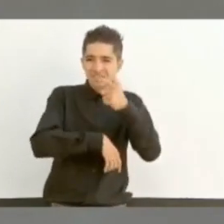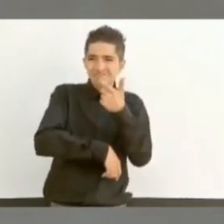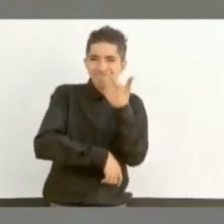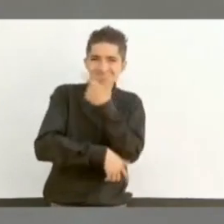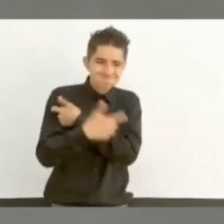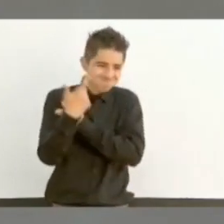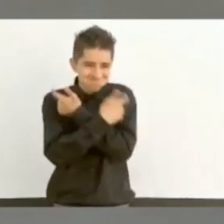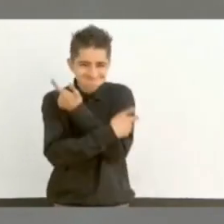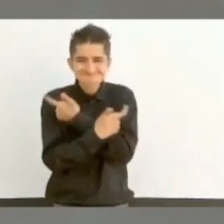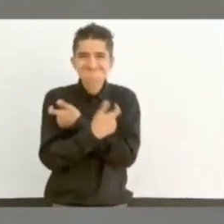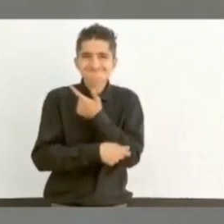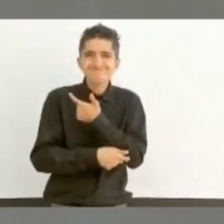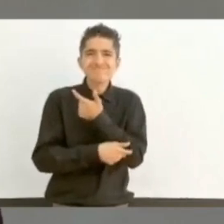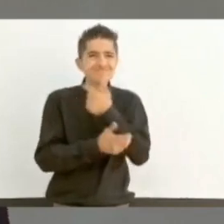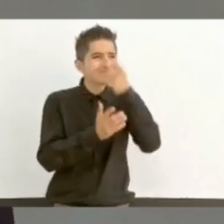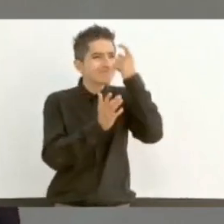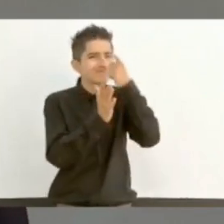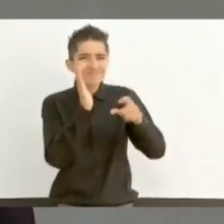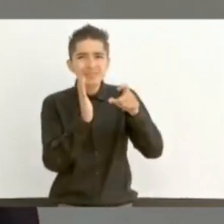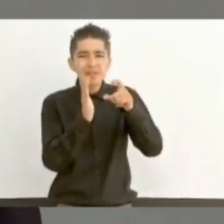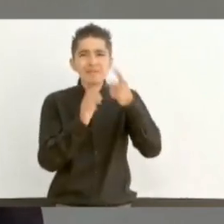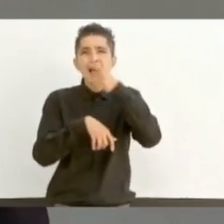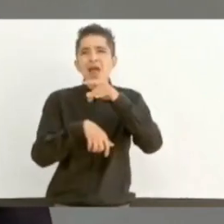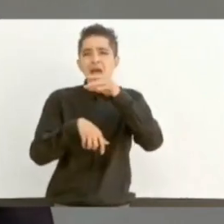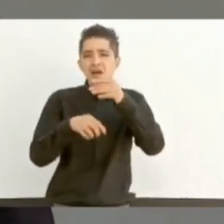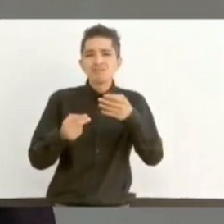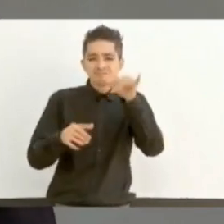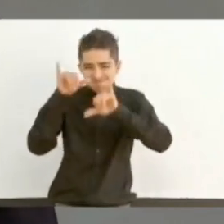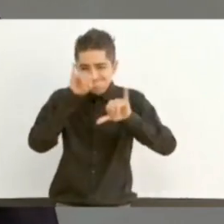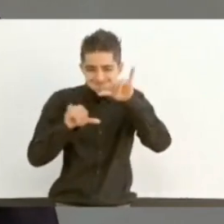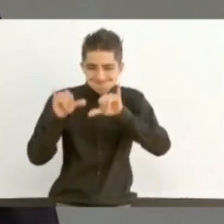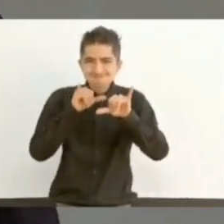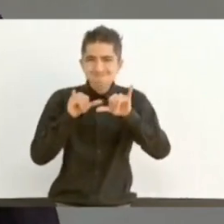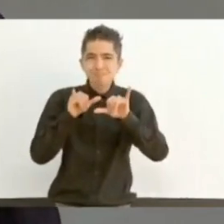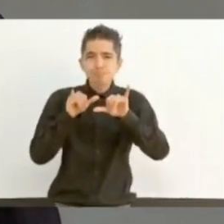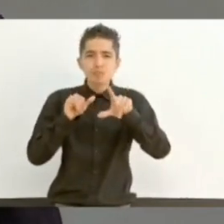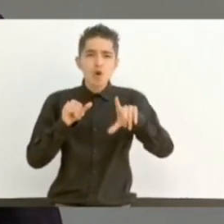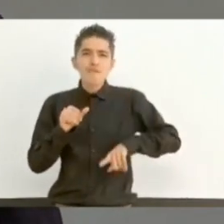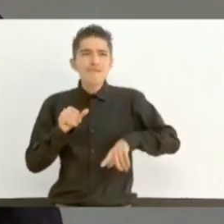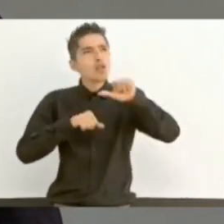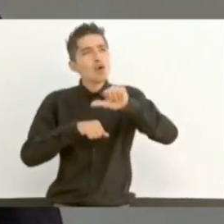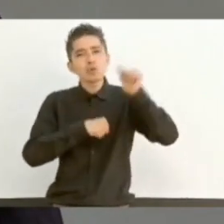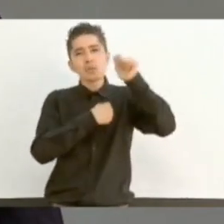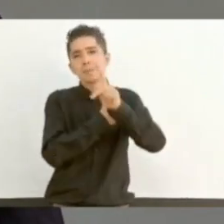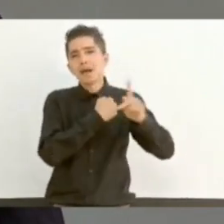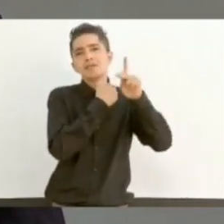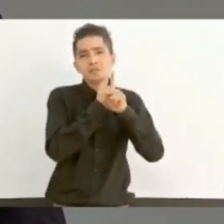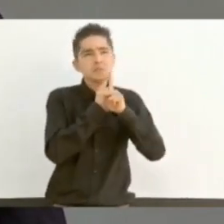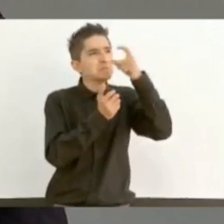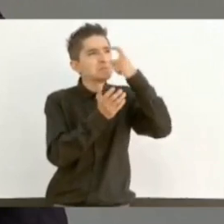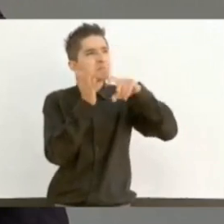se ha hecho a farmacéuticas y a gobiernos del extranjero.